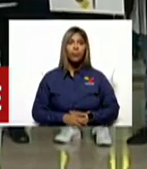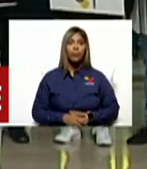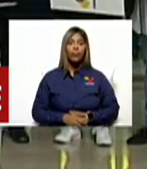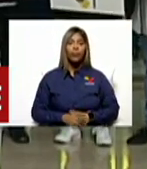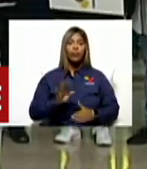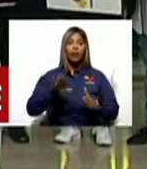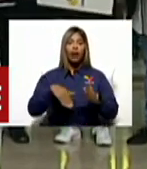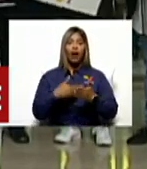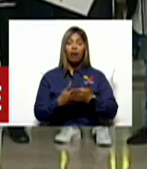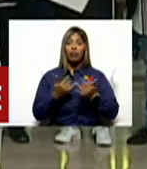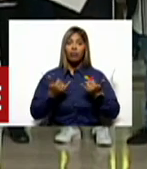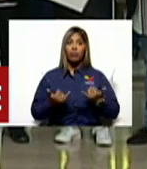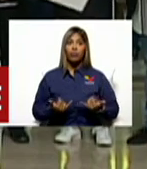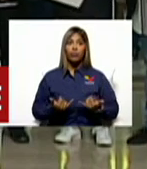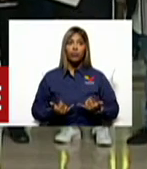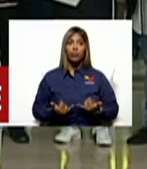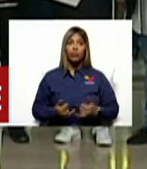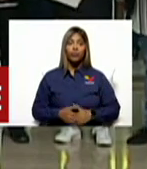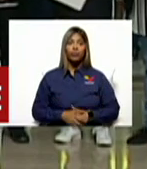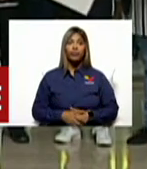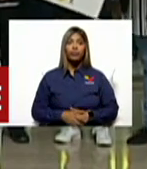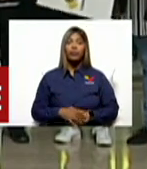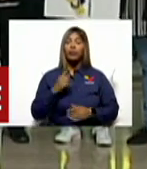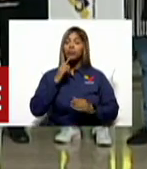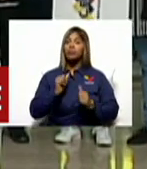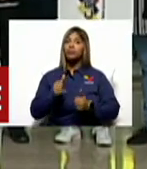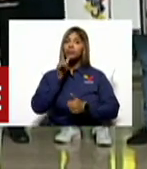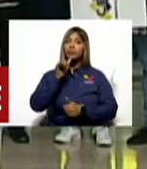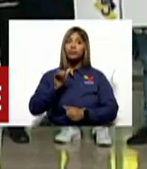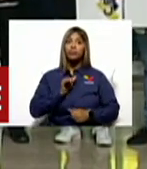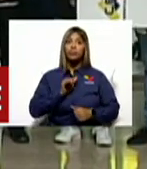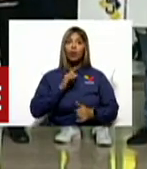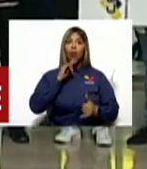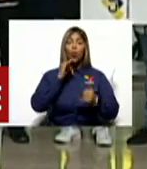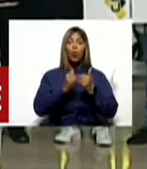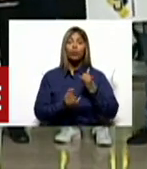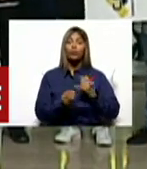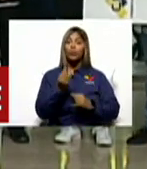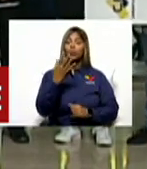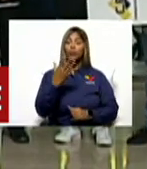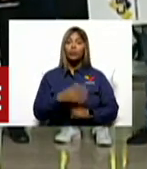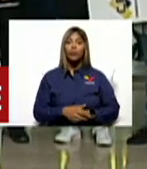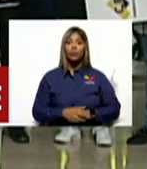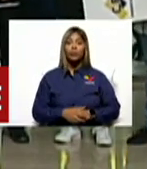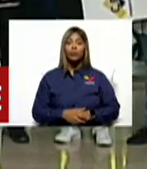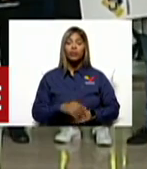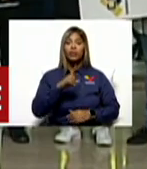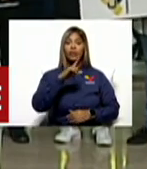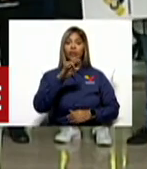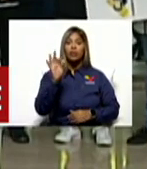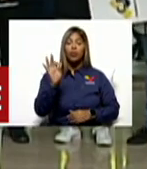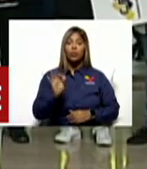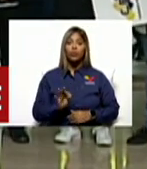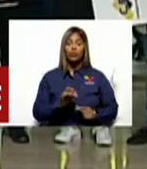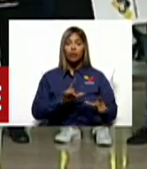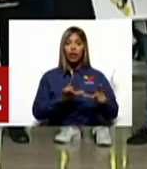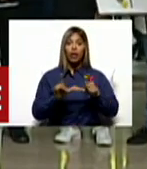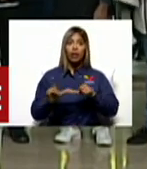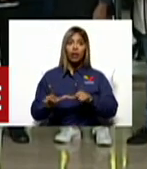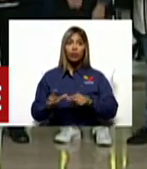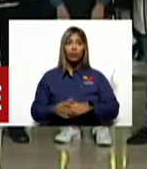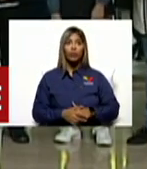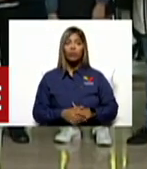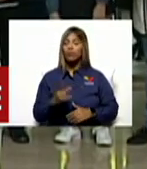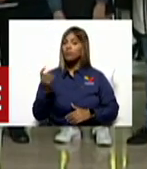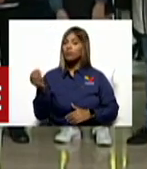A esta altura, pues, a este momento, nos acaba de llegar la última cifra, 100% ya instalada. ¿Qué